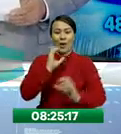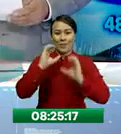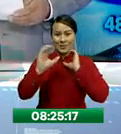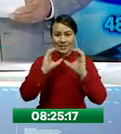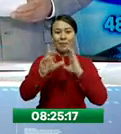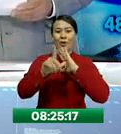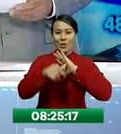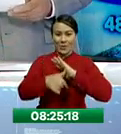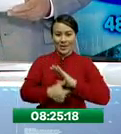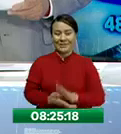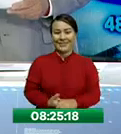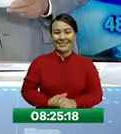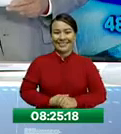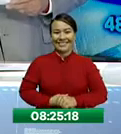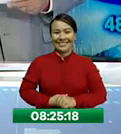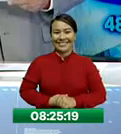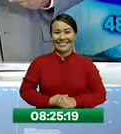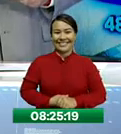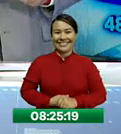adelante.